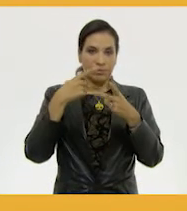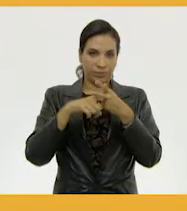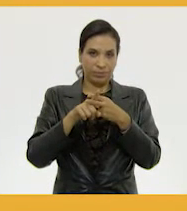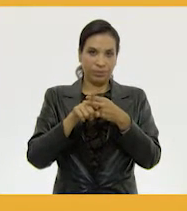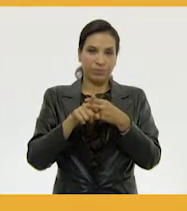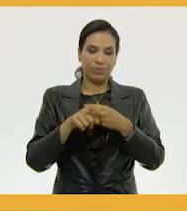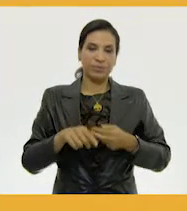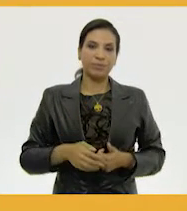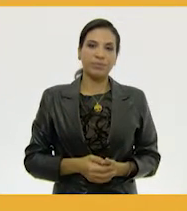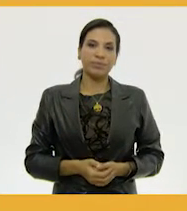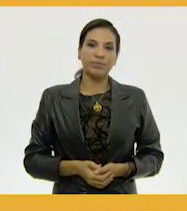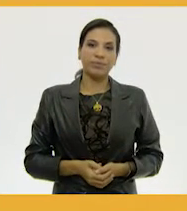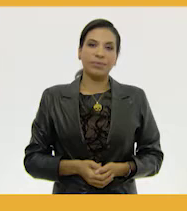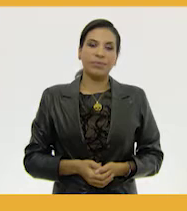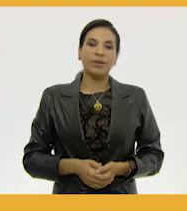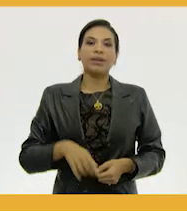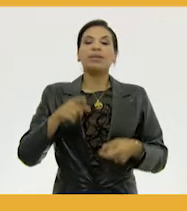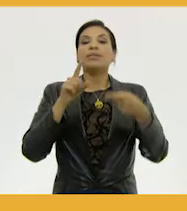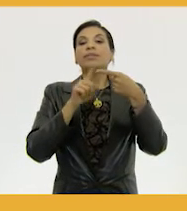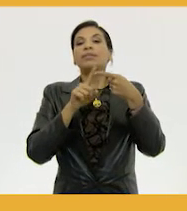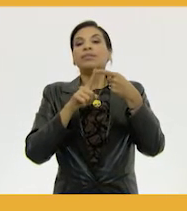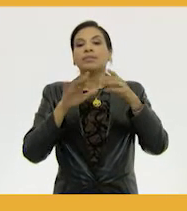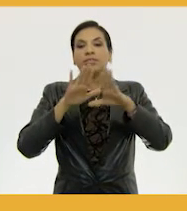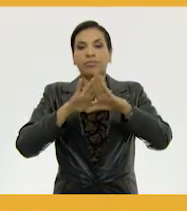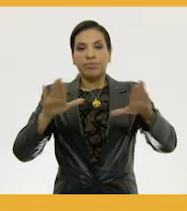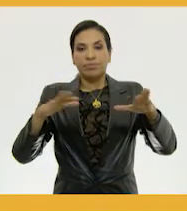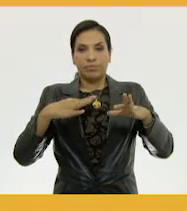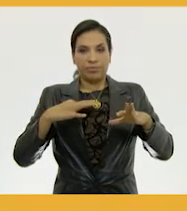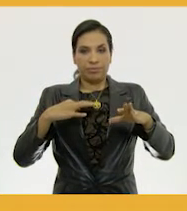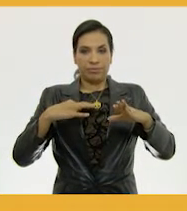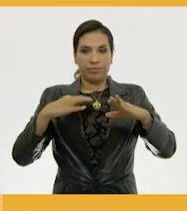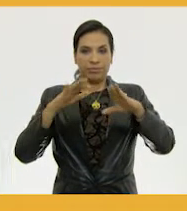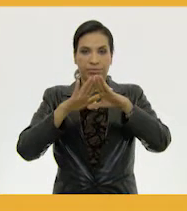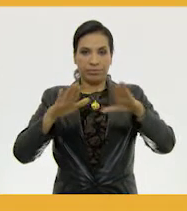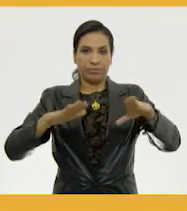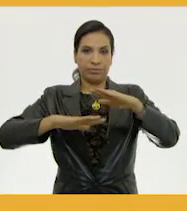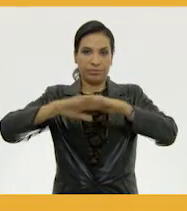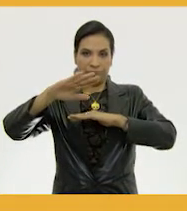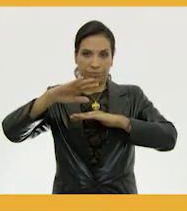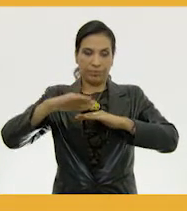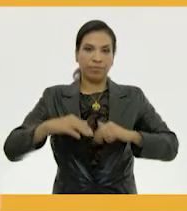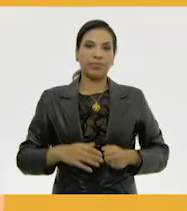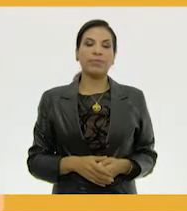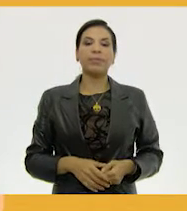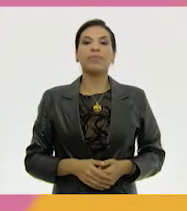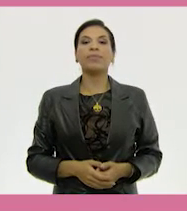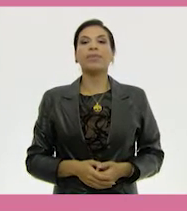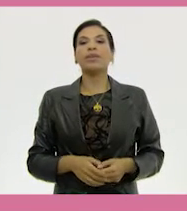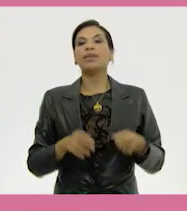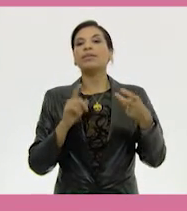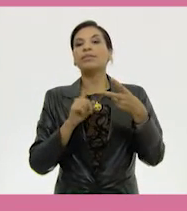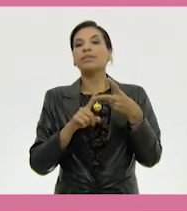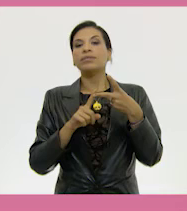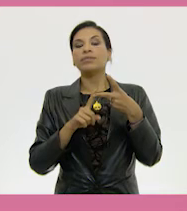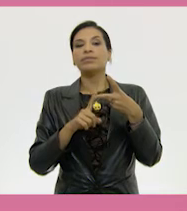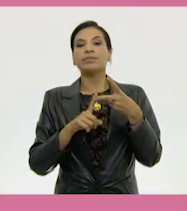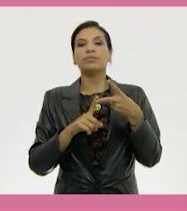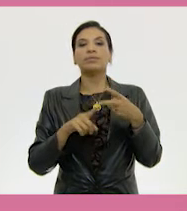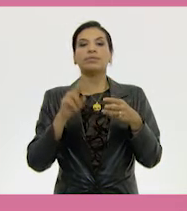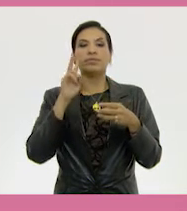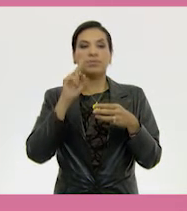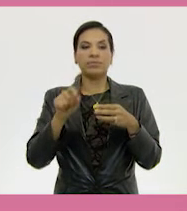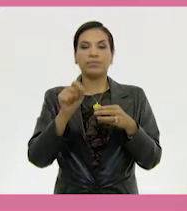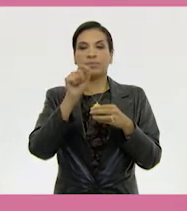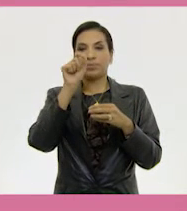¡Empecemos! 1. Estira la playera a lo largo y a lo ancho. 2. Marca con